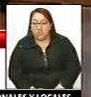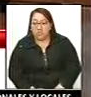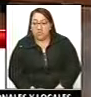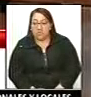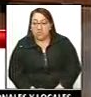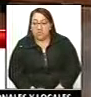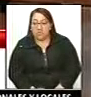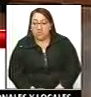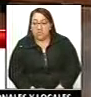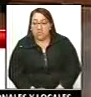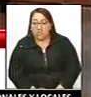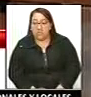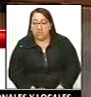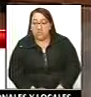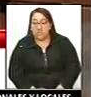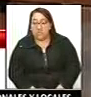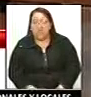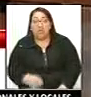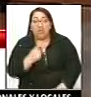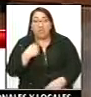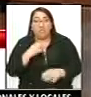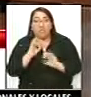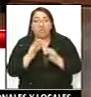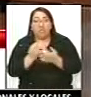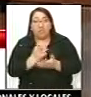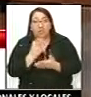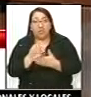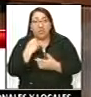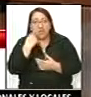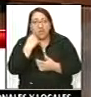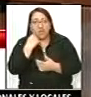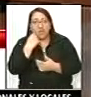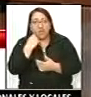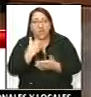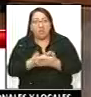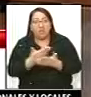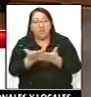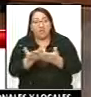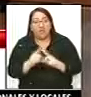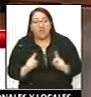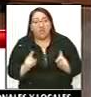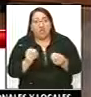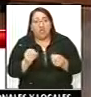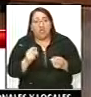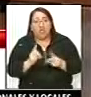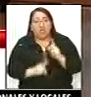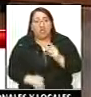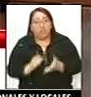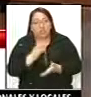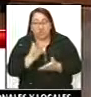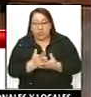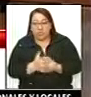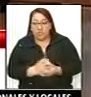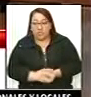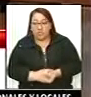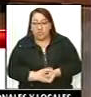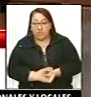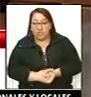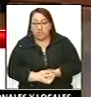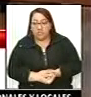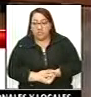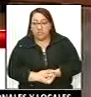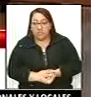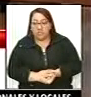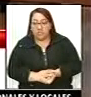problemas no va a venir. Entonces ahí hacemos una propuesta muy atrevida, ¿no? Así como en una citación judicial,